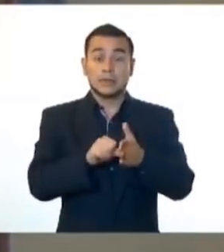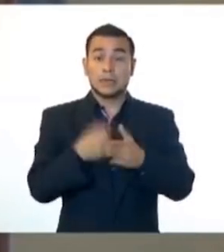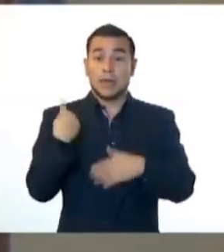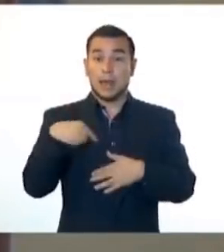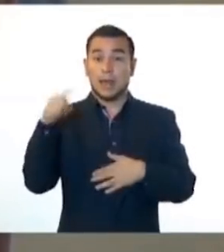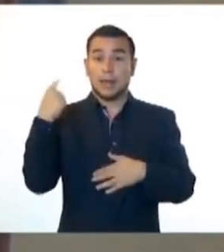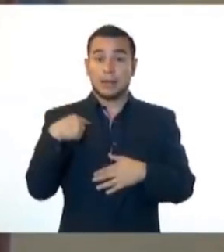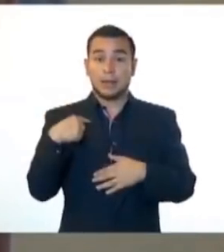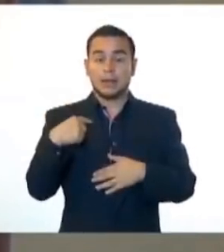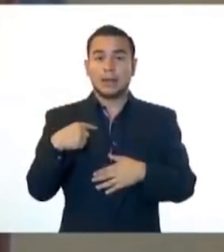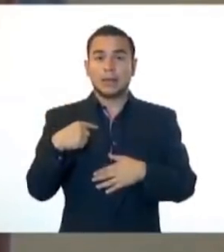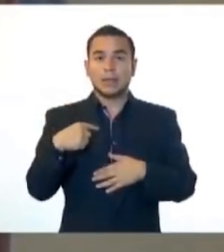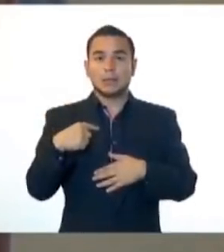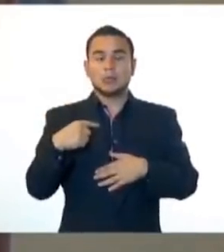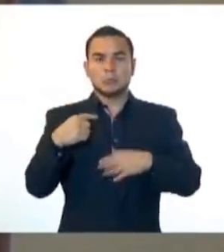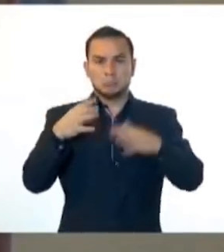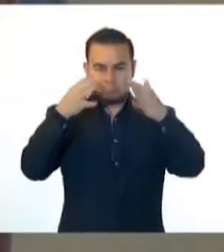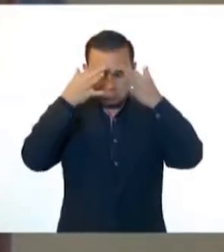ayer